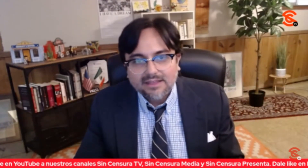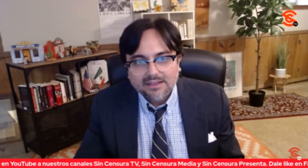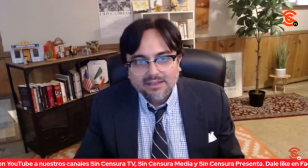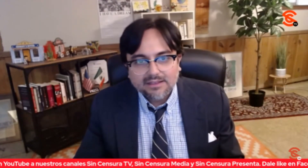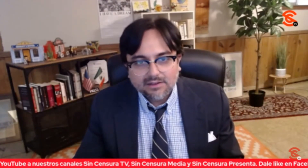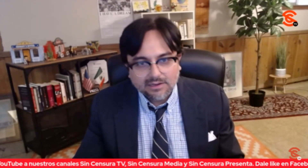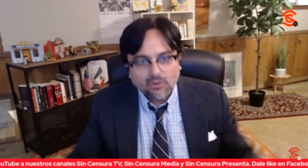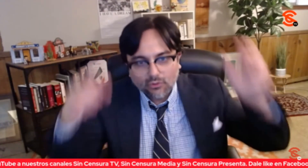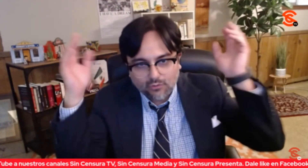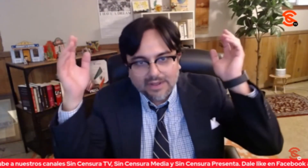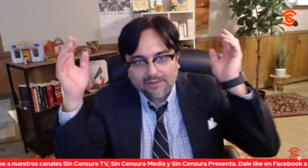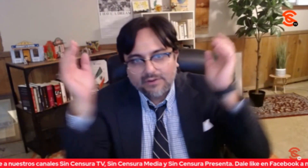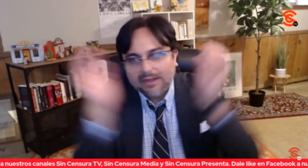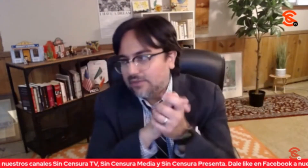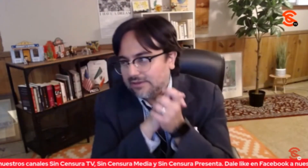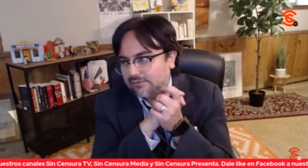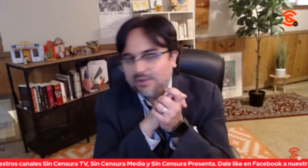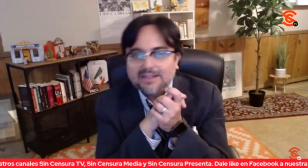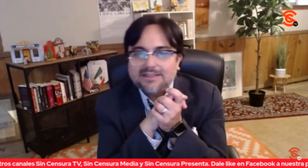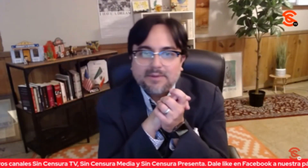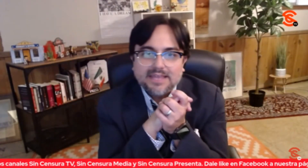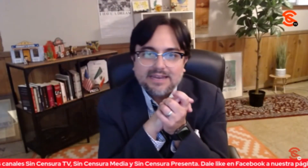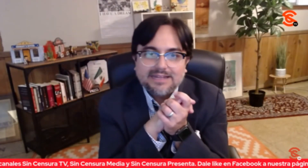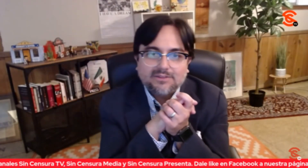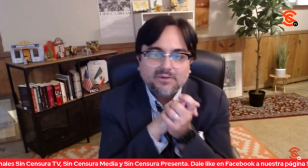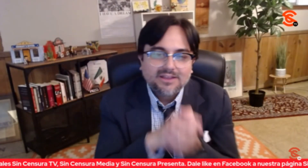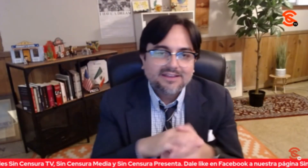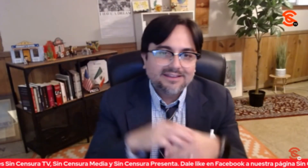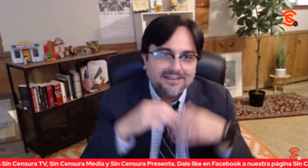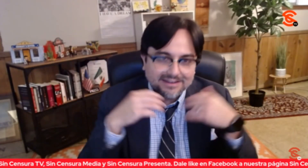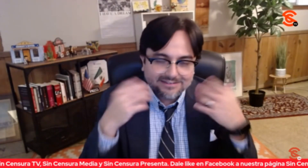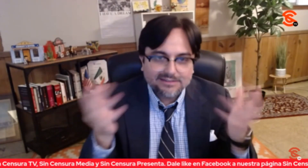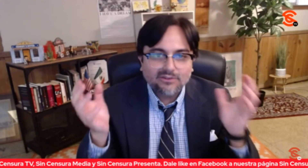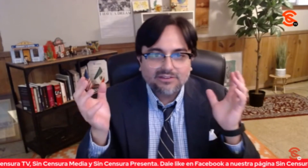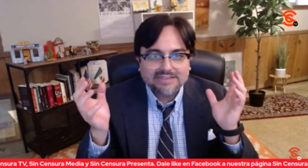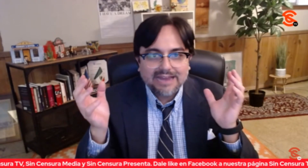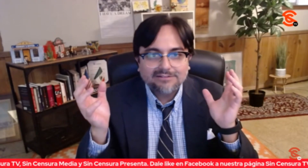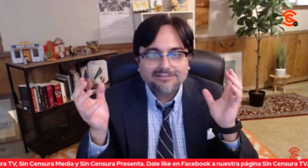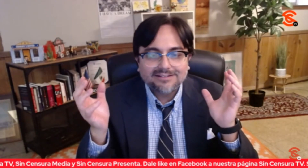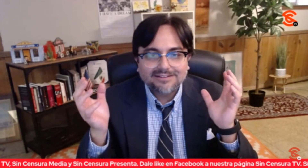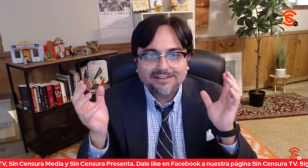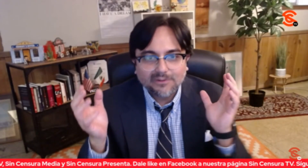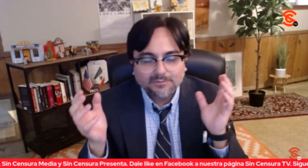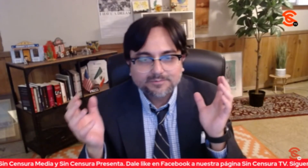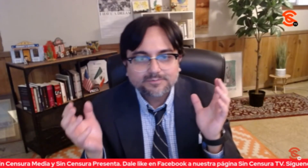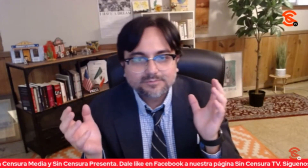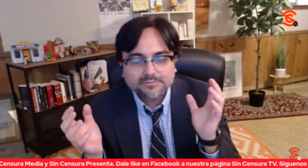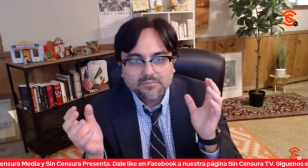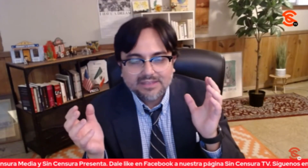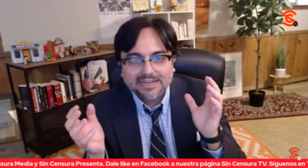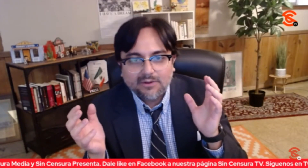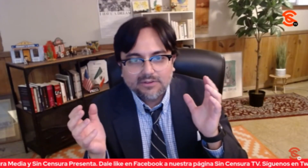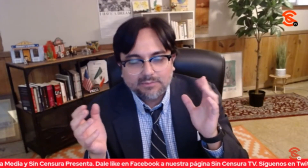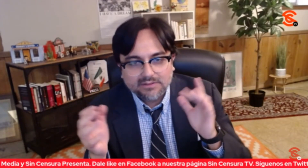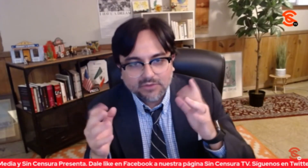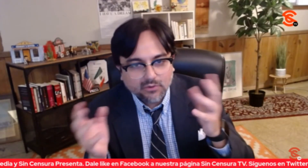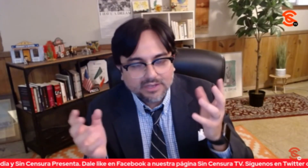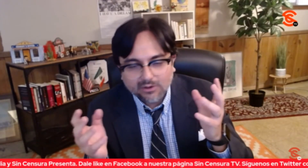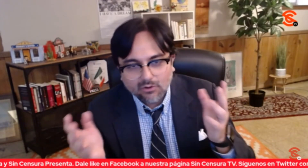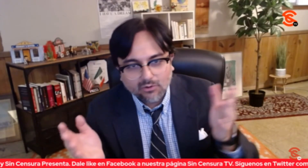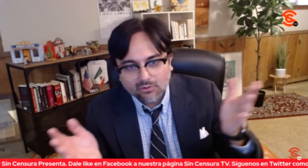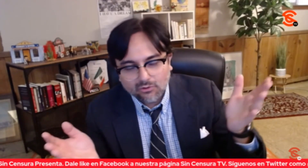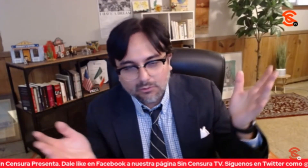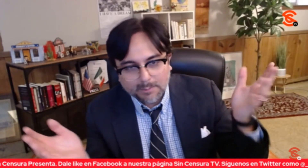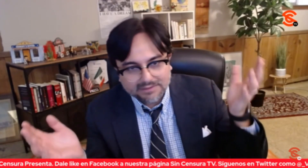concreta el otro fraude que fue el de Peña Nieto, en ese entonces ya, ¿no? Quedó claro y específico